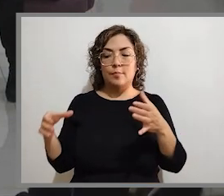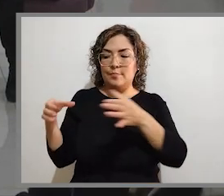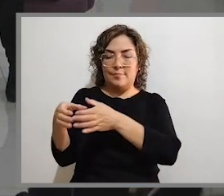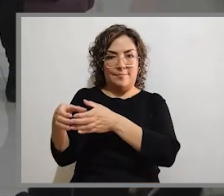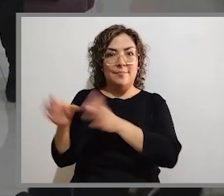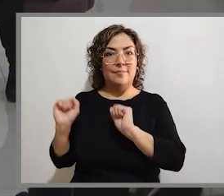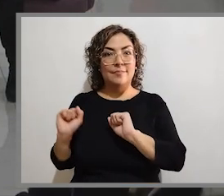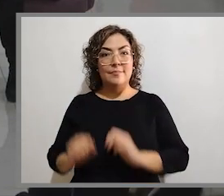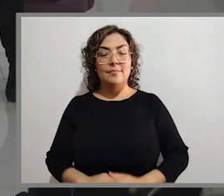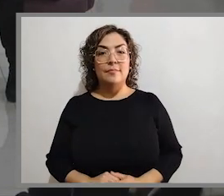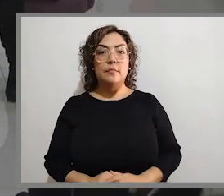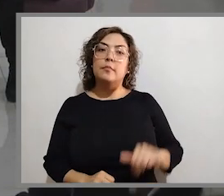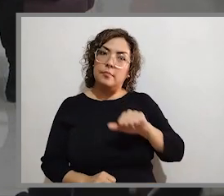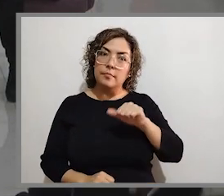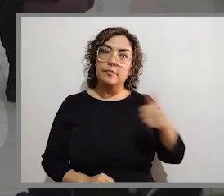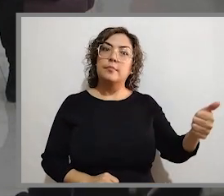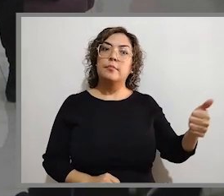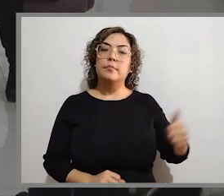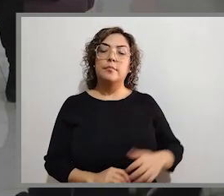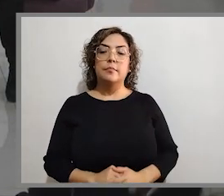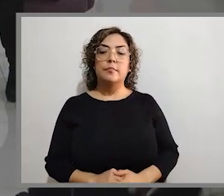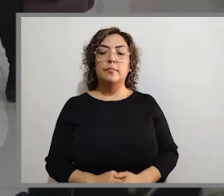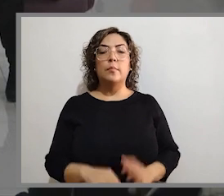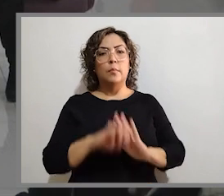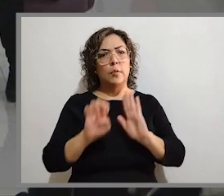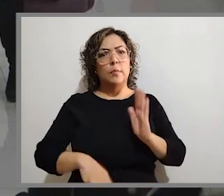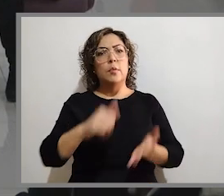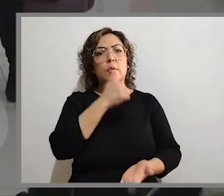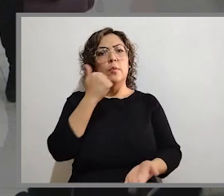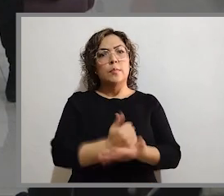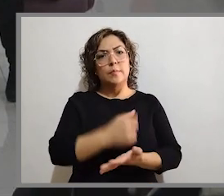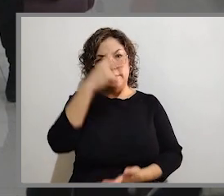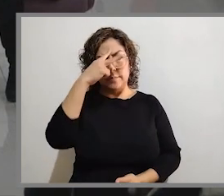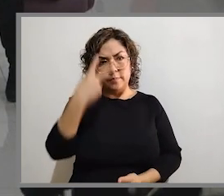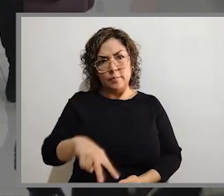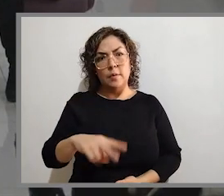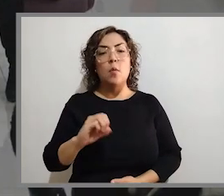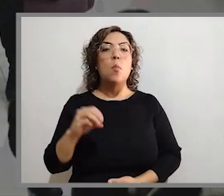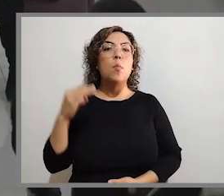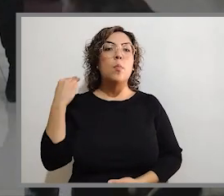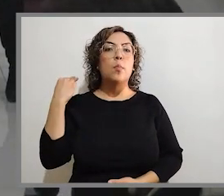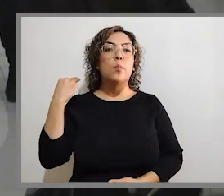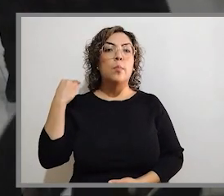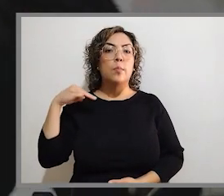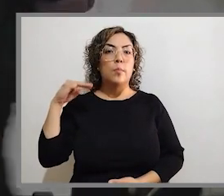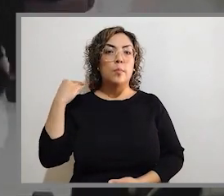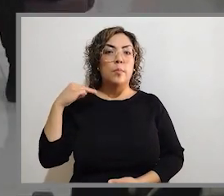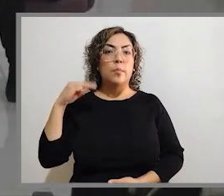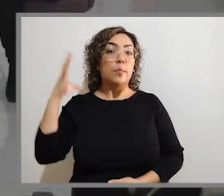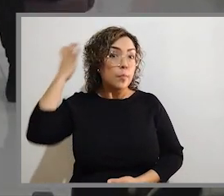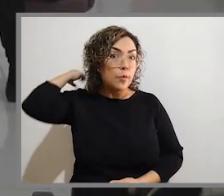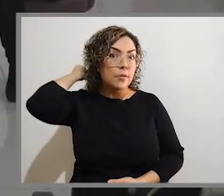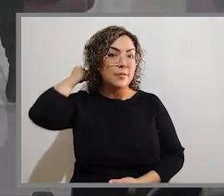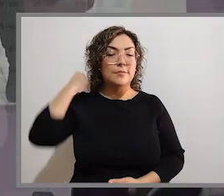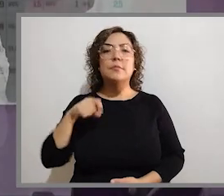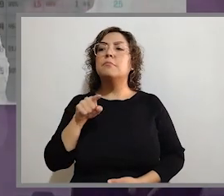Tenemos algunas otras en que estamos en la Ciudad de México, por ejemplo, o en Morelos, que son 50 y 50%. Yucatán,